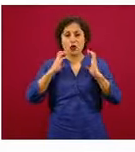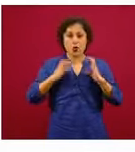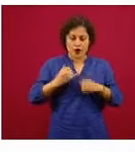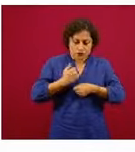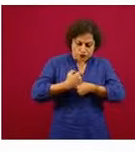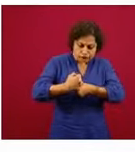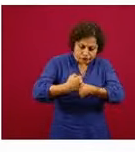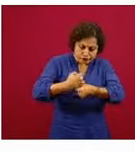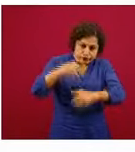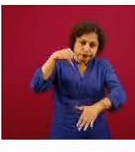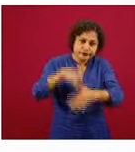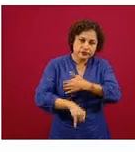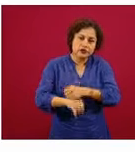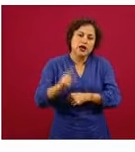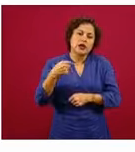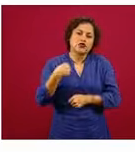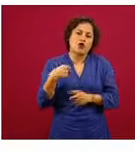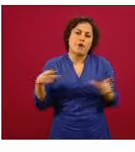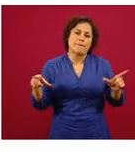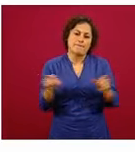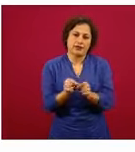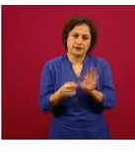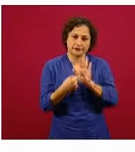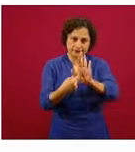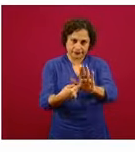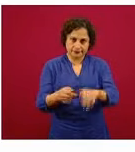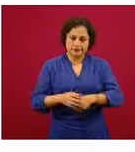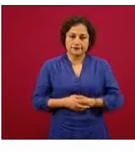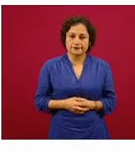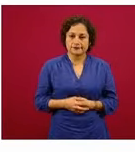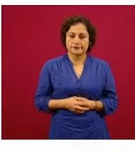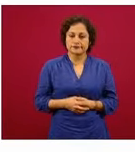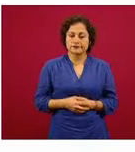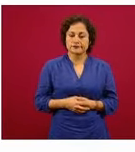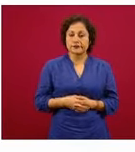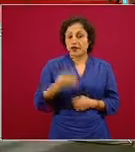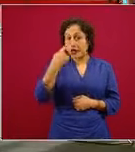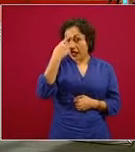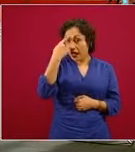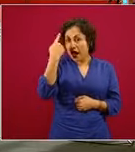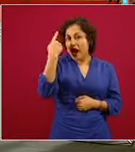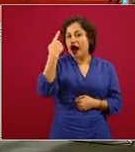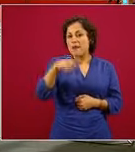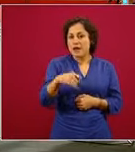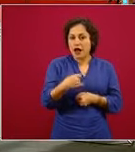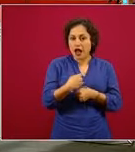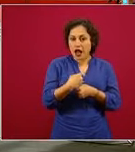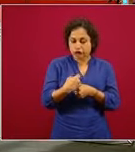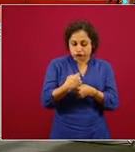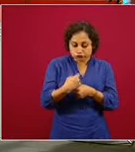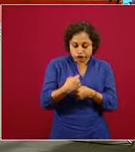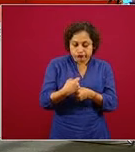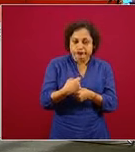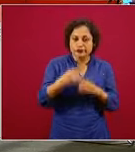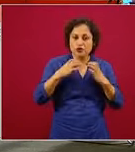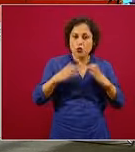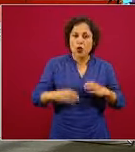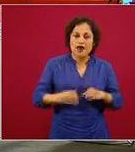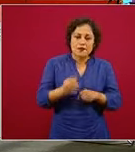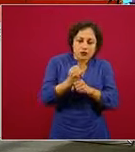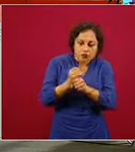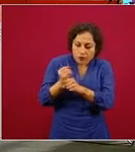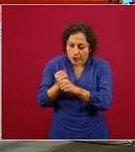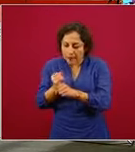estoy señalando lo más relevante. Conocer la inmunidad, la siguiente por favor, es importante para